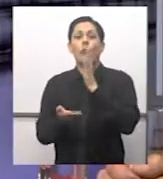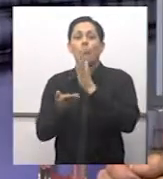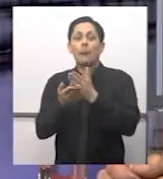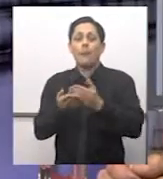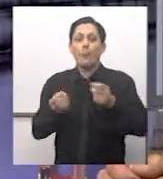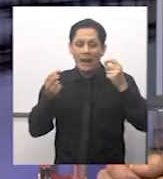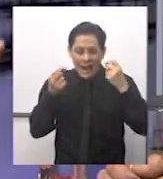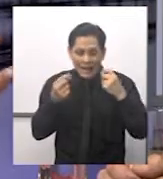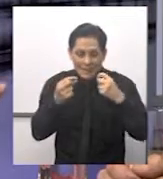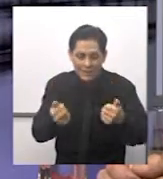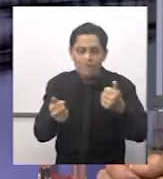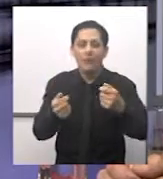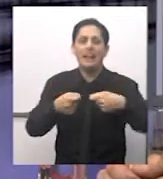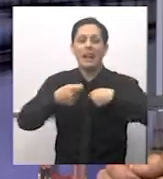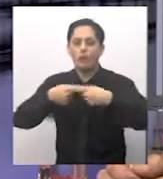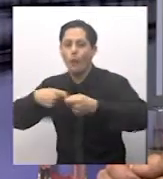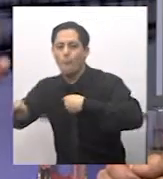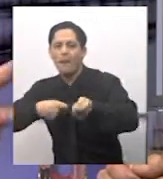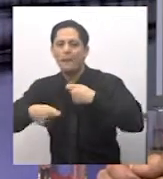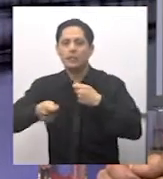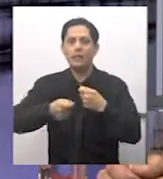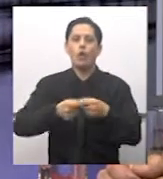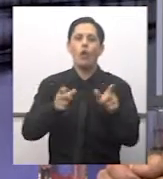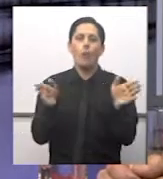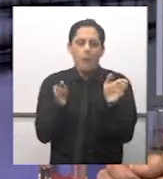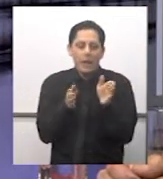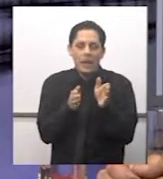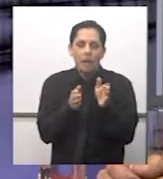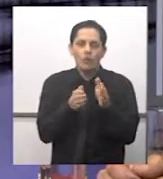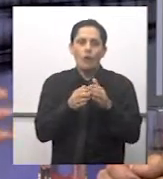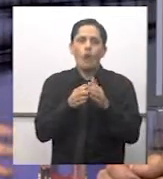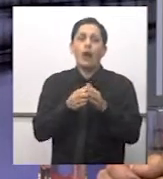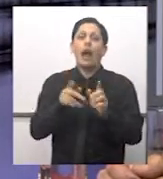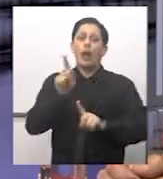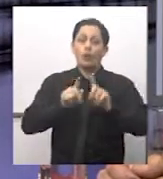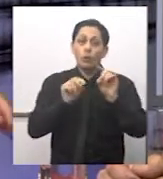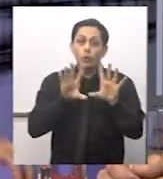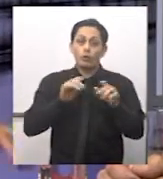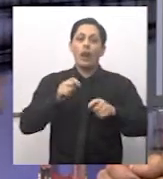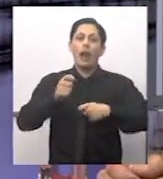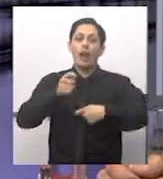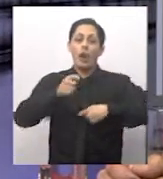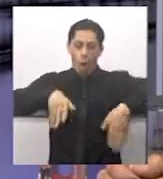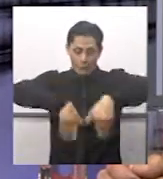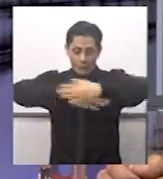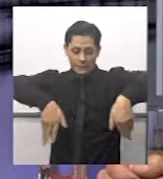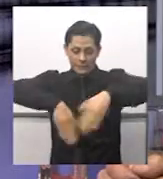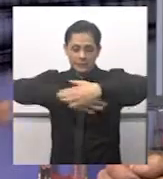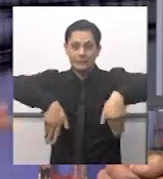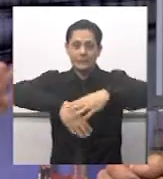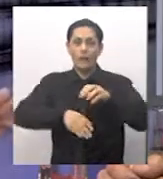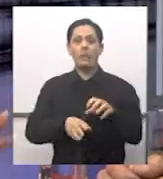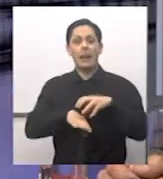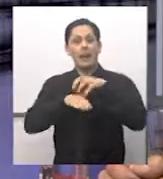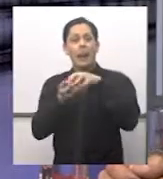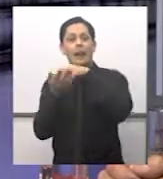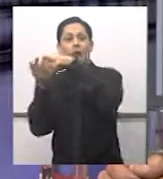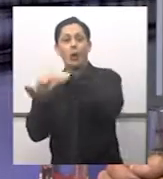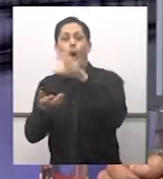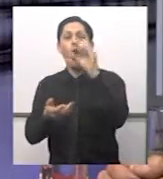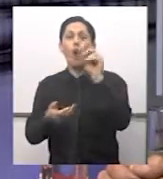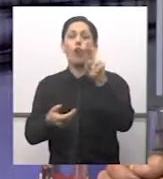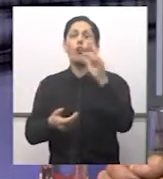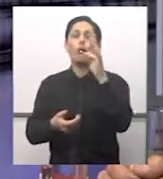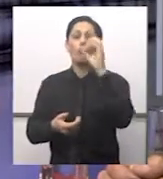comercio, el turismo y los pequeños comerciantes, incluso comerciantes ambulantes por la vía de los instrumentos Corfo, Secotec, POSI, en fin. Y